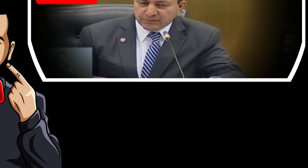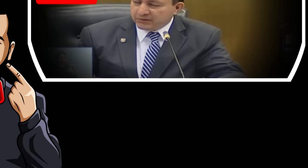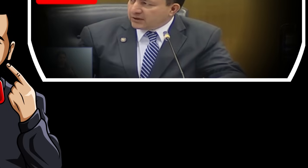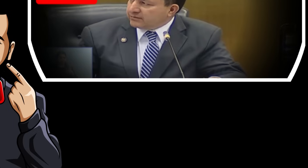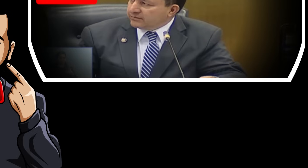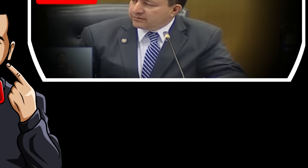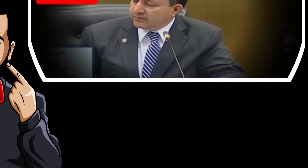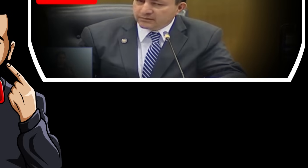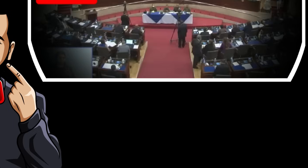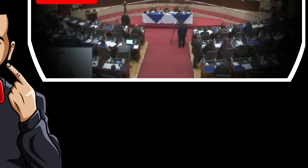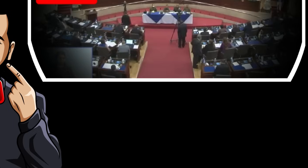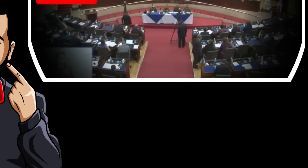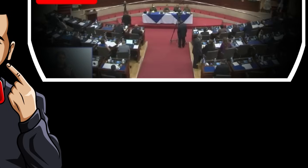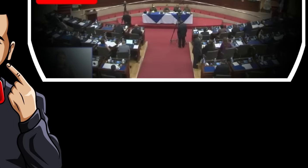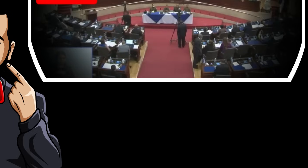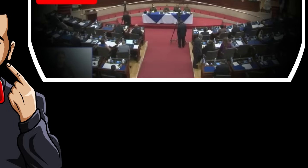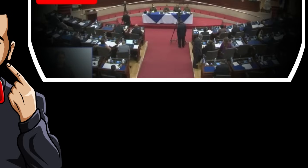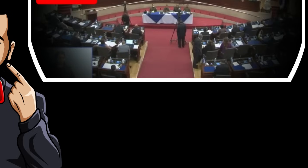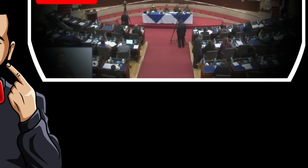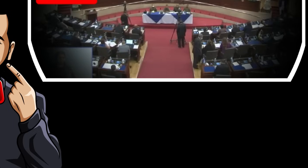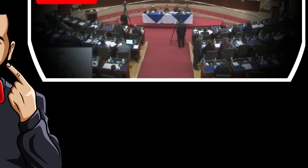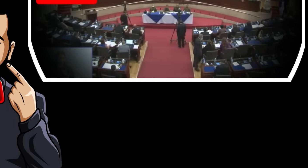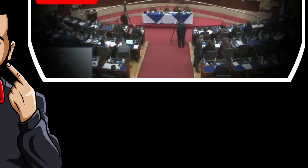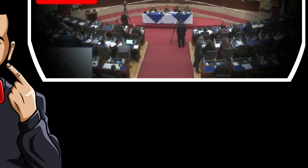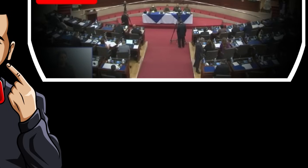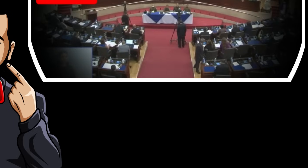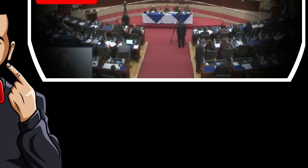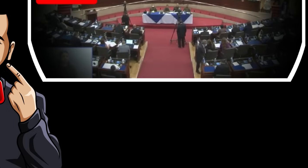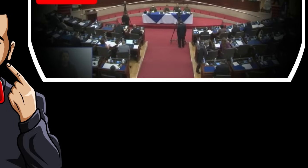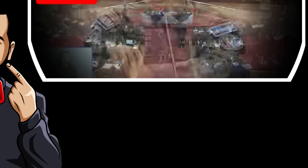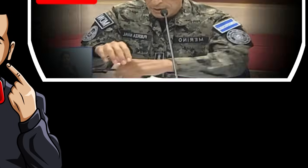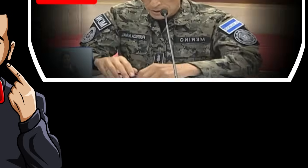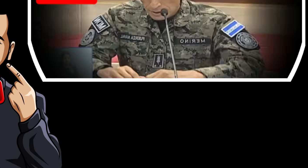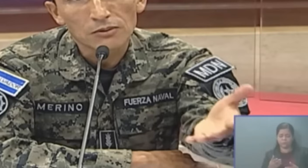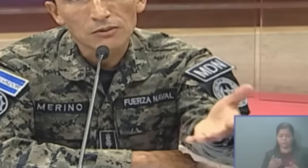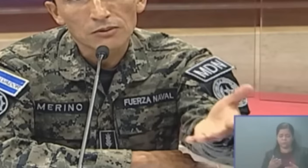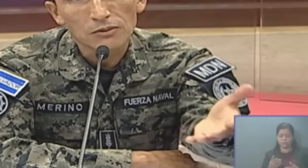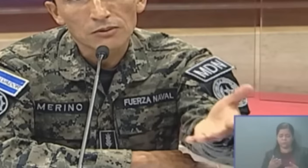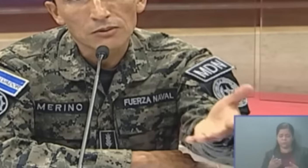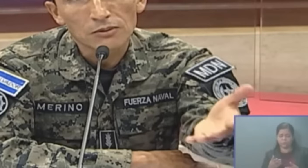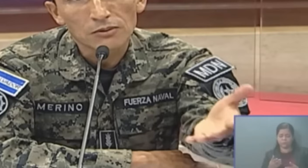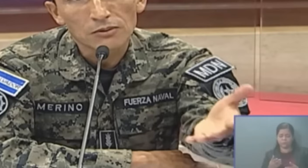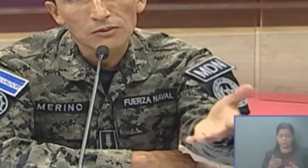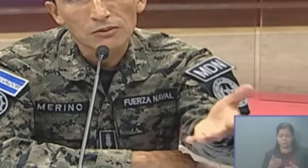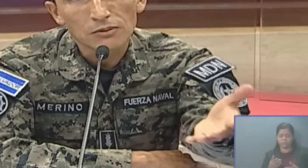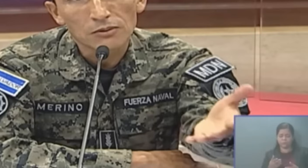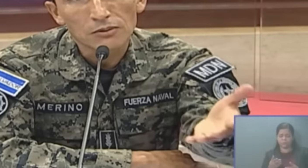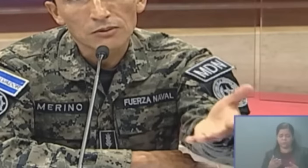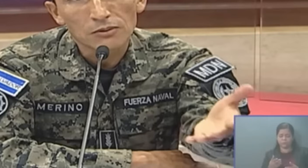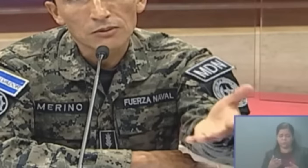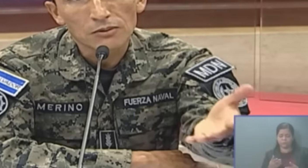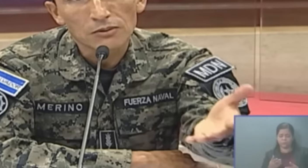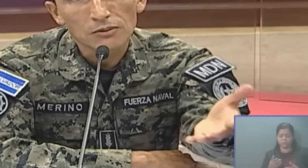respuesta señor presentez para porque se menciona acá que vaya Mira esta parte lo que va a mencionar